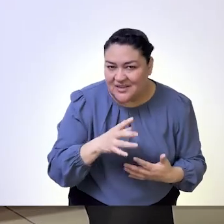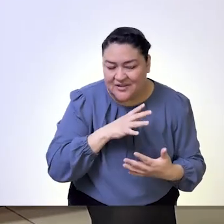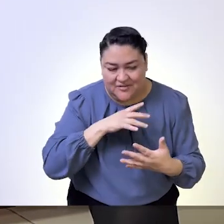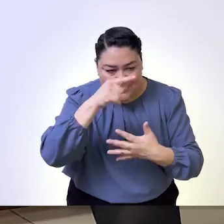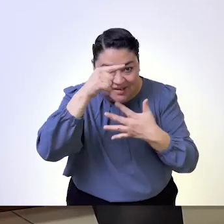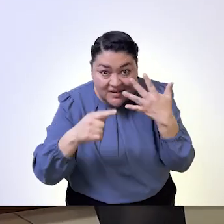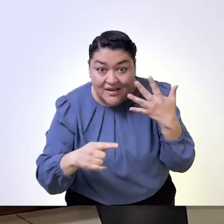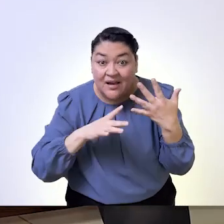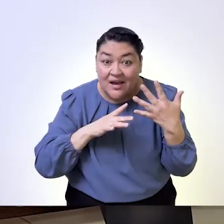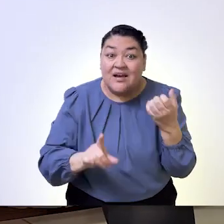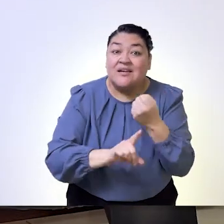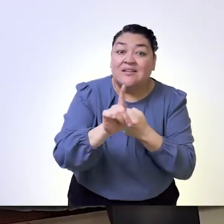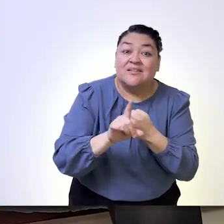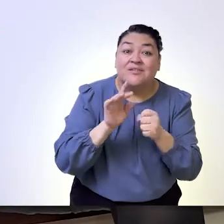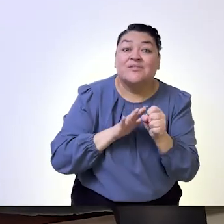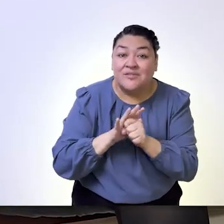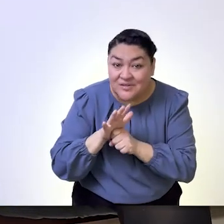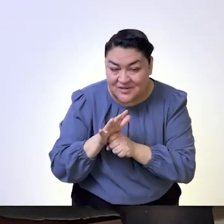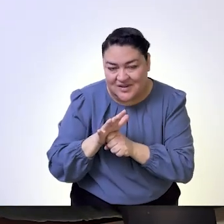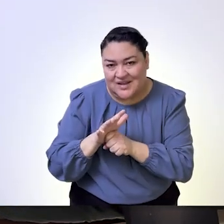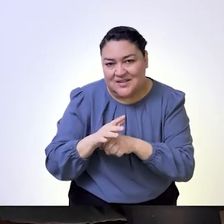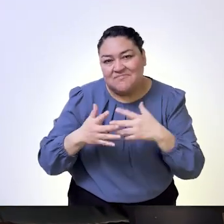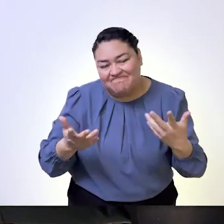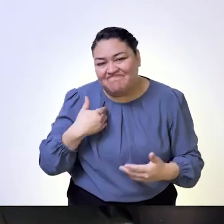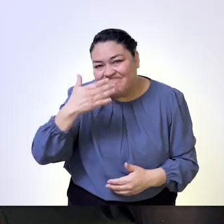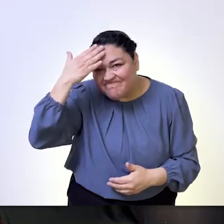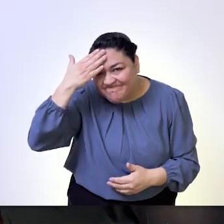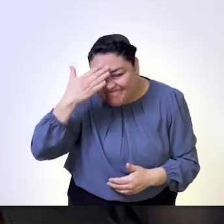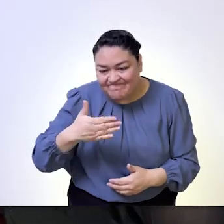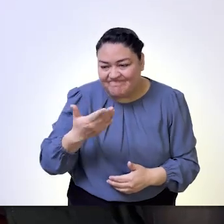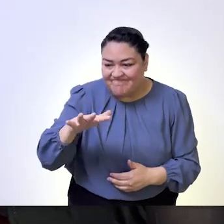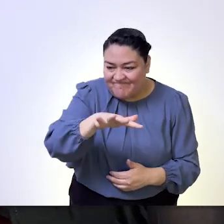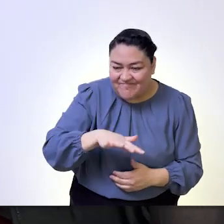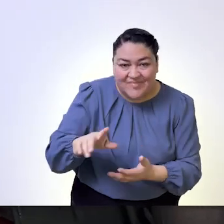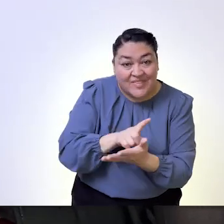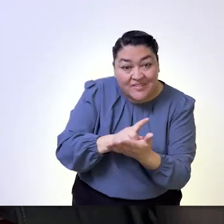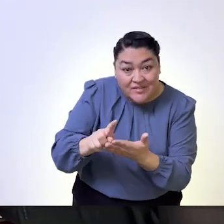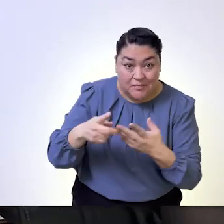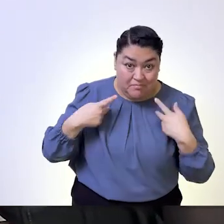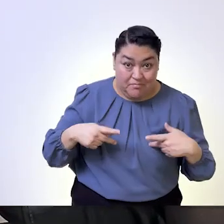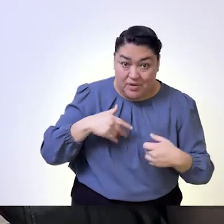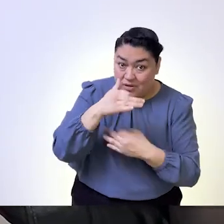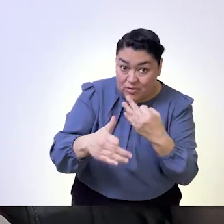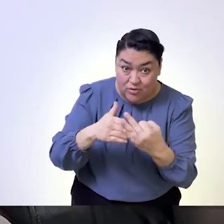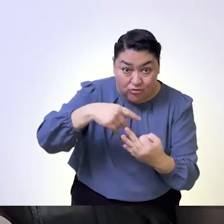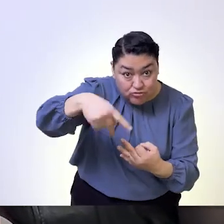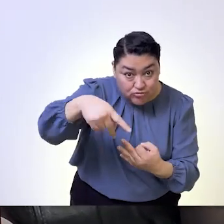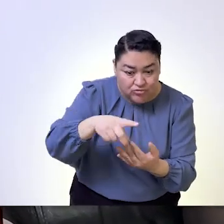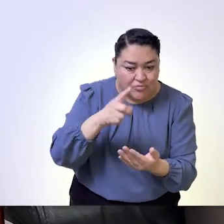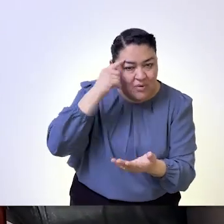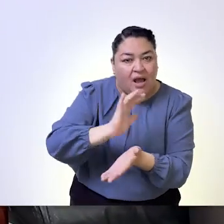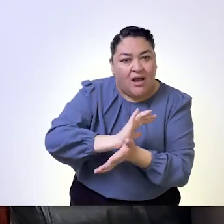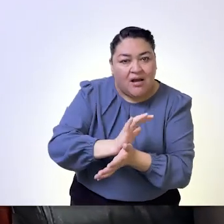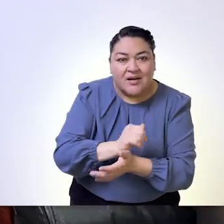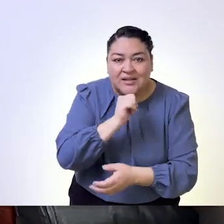Enrique, y donde el enorme desafío me parece que tenemos es que este derecho antidiscriminatorio que